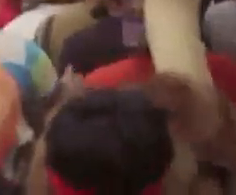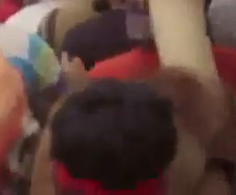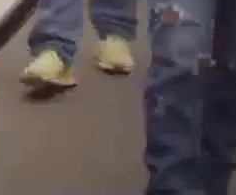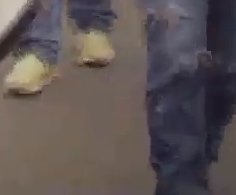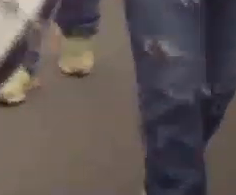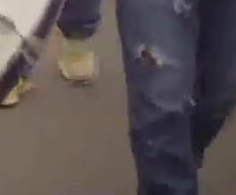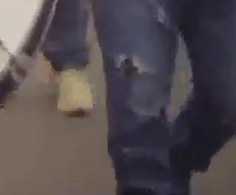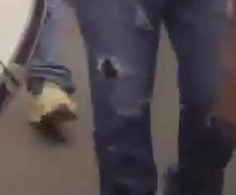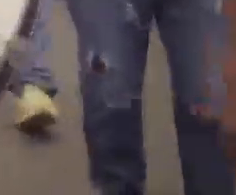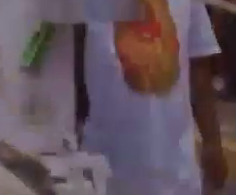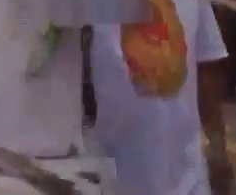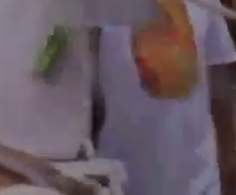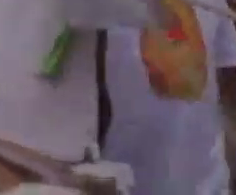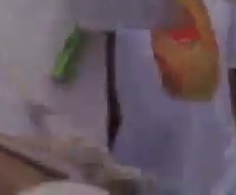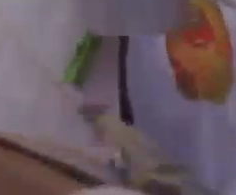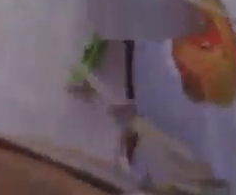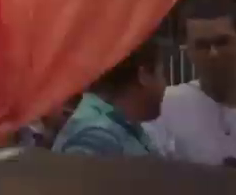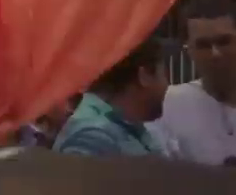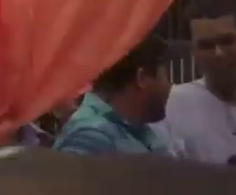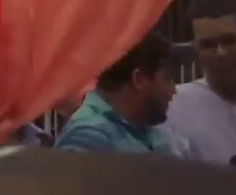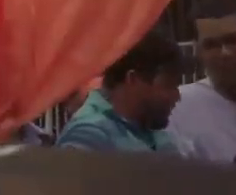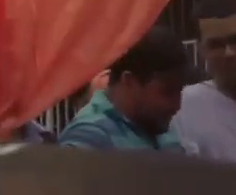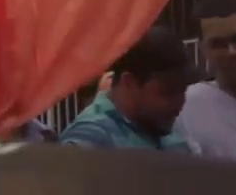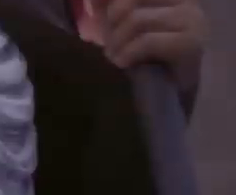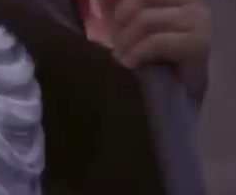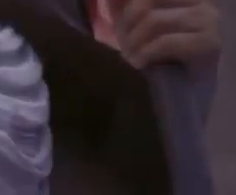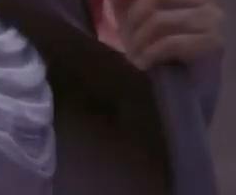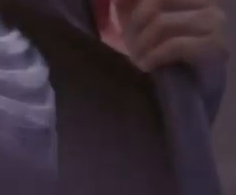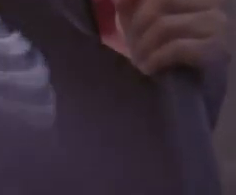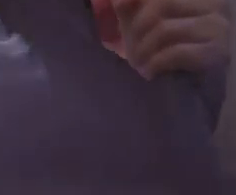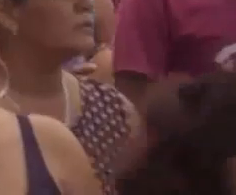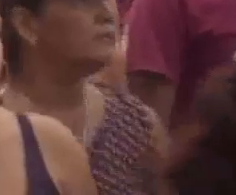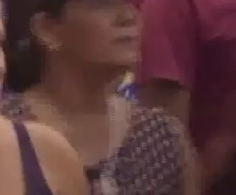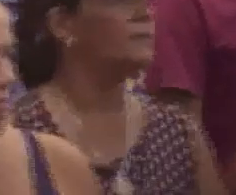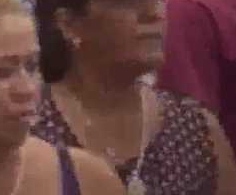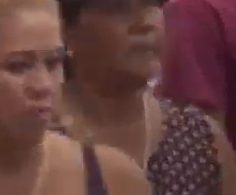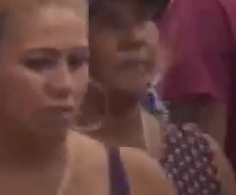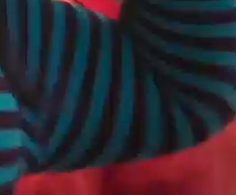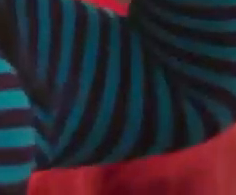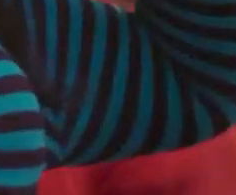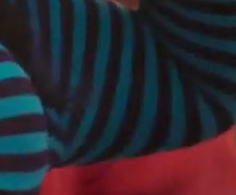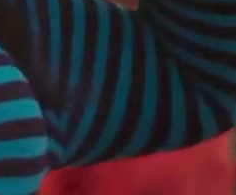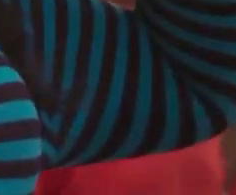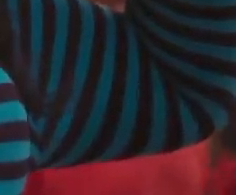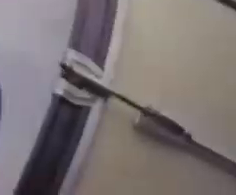We'll be right back.